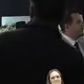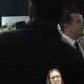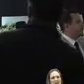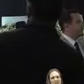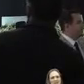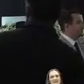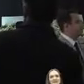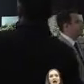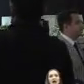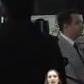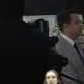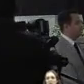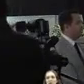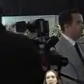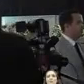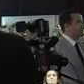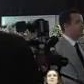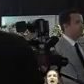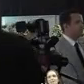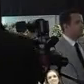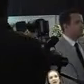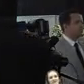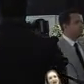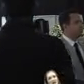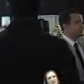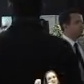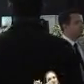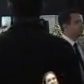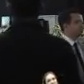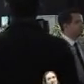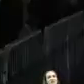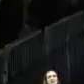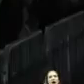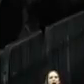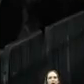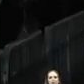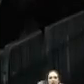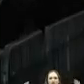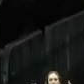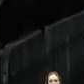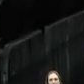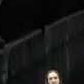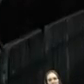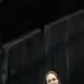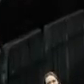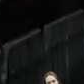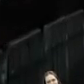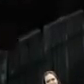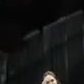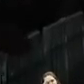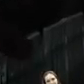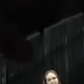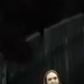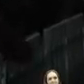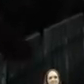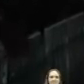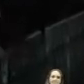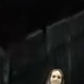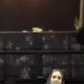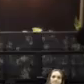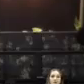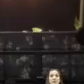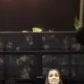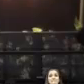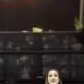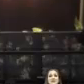esta capilla ardiente para que más personas, más amigos puedan asistir y darle ese último adiós a Vicente Fernández. Estamos hablando que la misa sería a